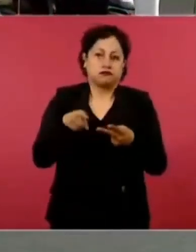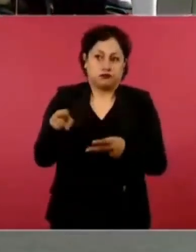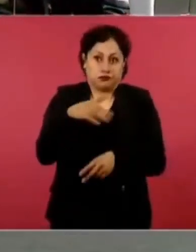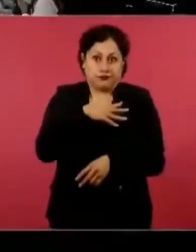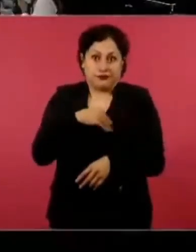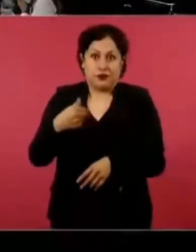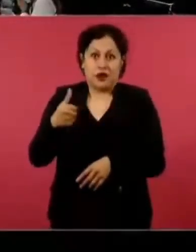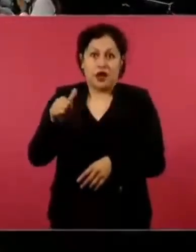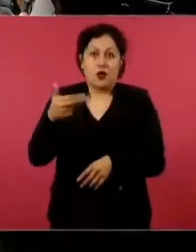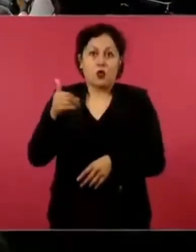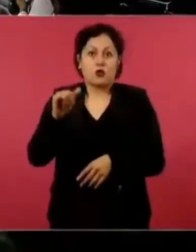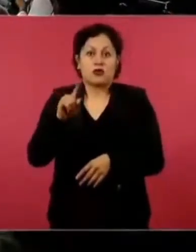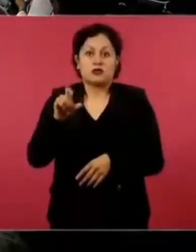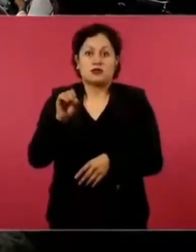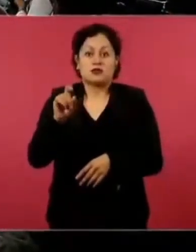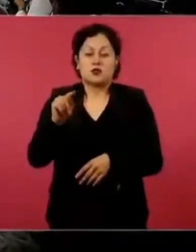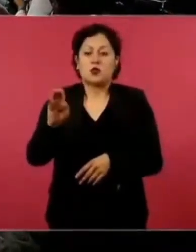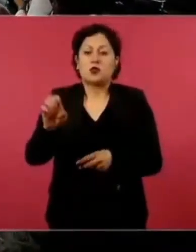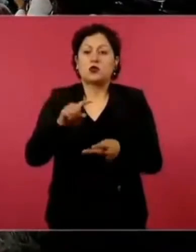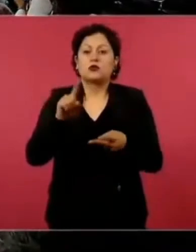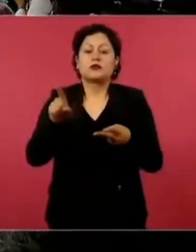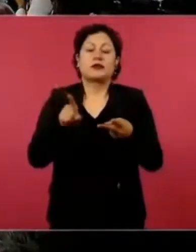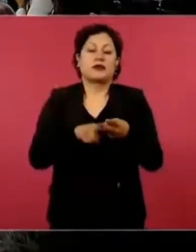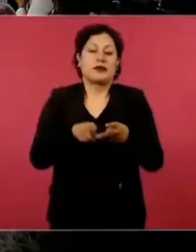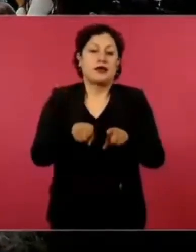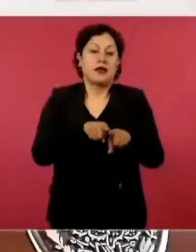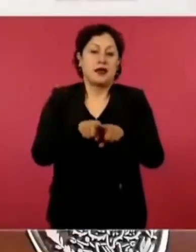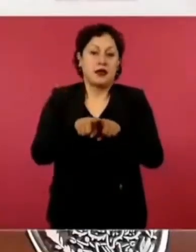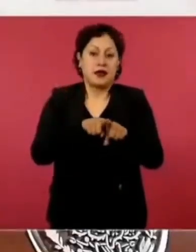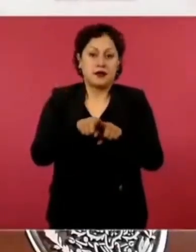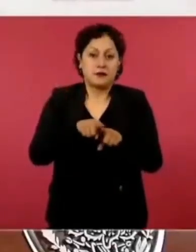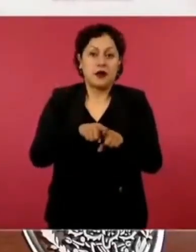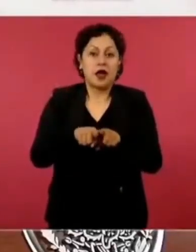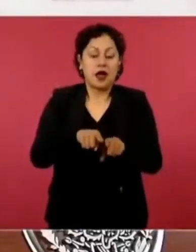los hermanos Flores Magón,